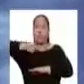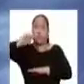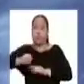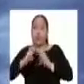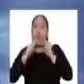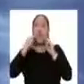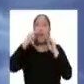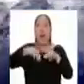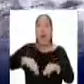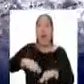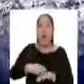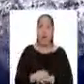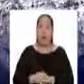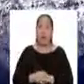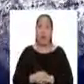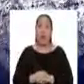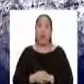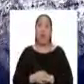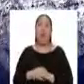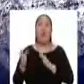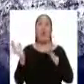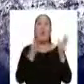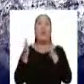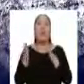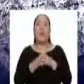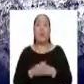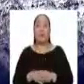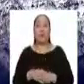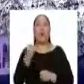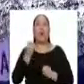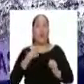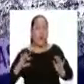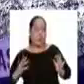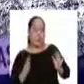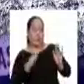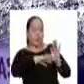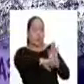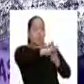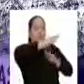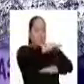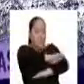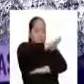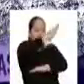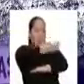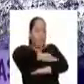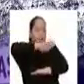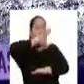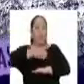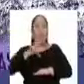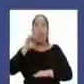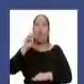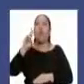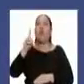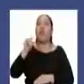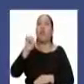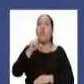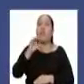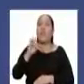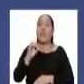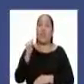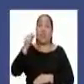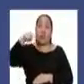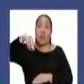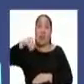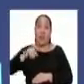masas de aire. La cordillera de los Andes. Se trata de una gran cadena de montañas que va desde el sur